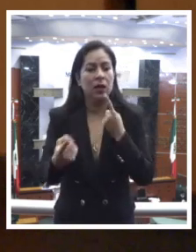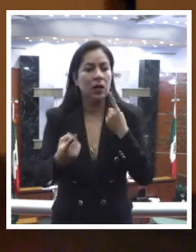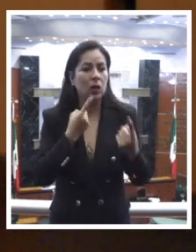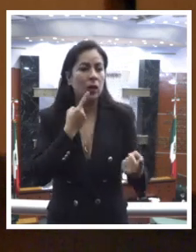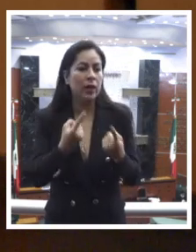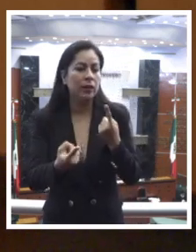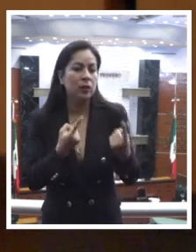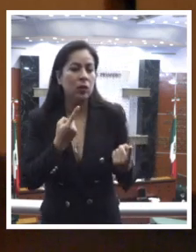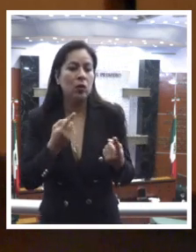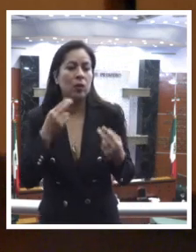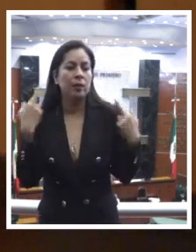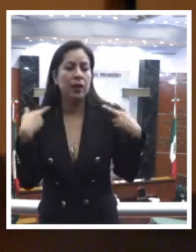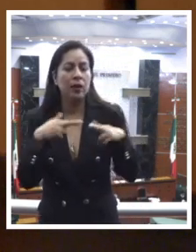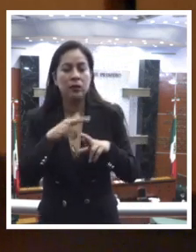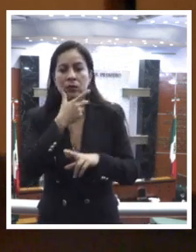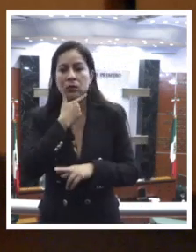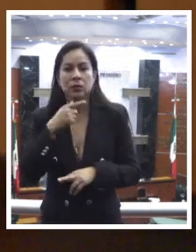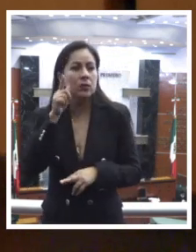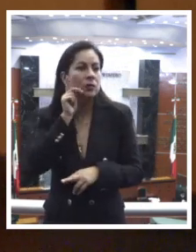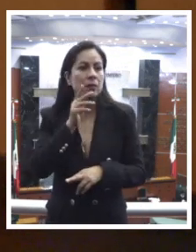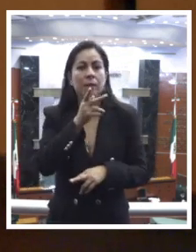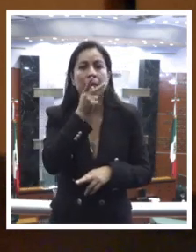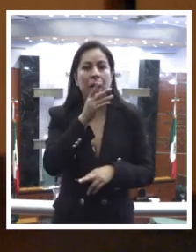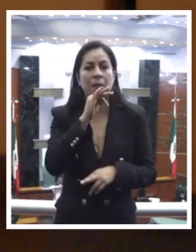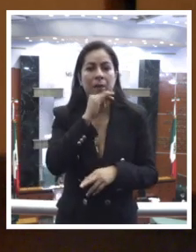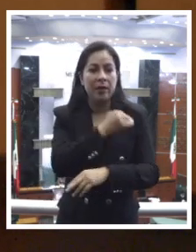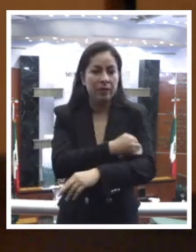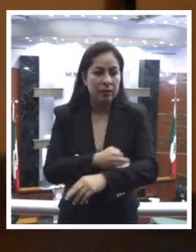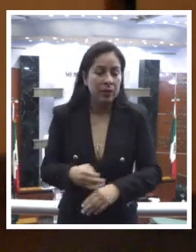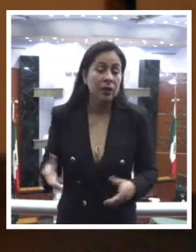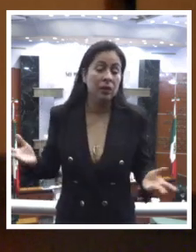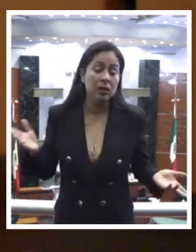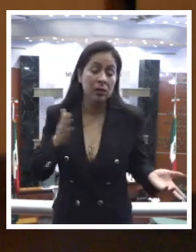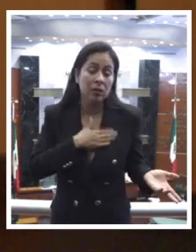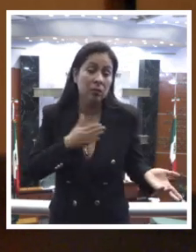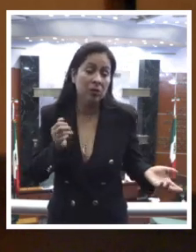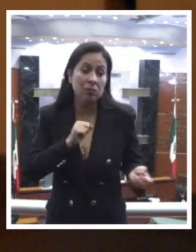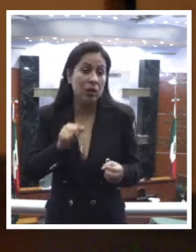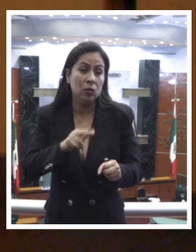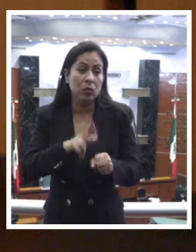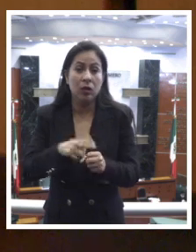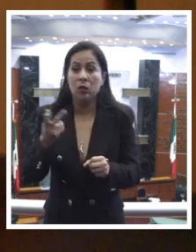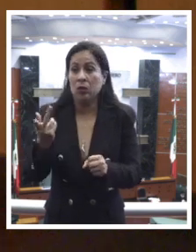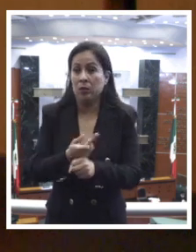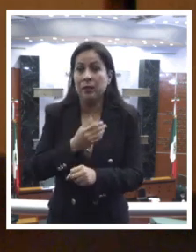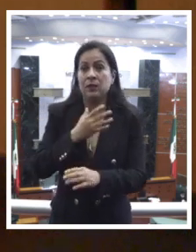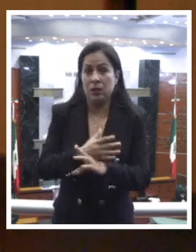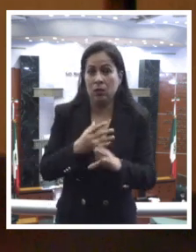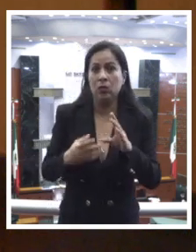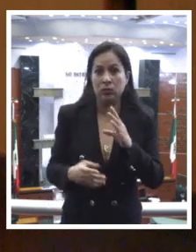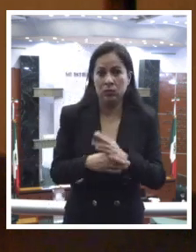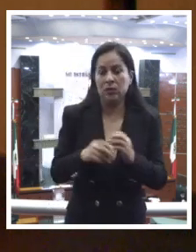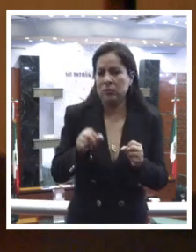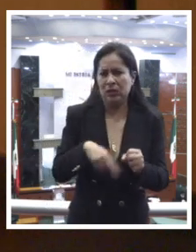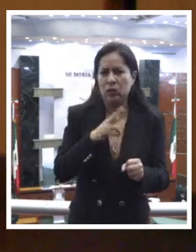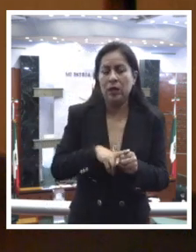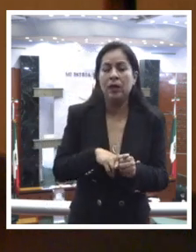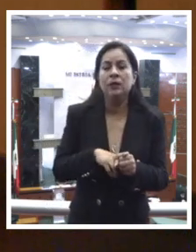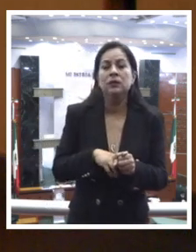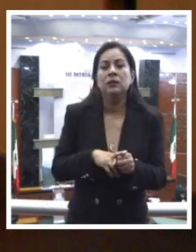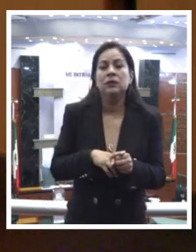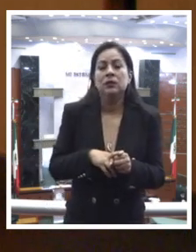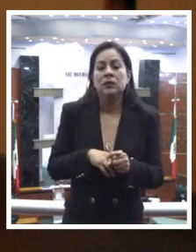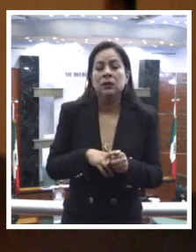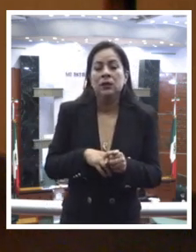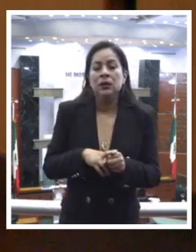con maestras, maestros, padres de familia, y bueno, pues es natural que cuando ocurre algún fenómeno, ¿sí?,